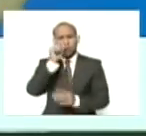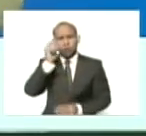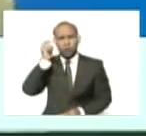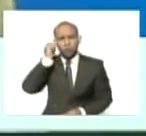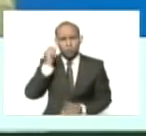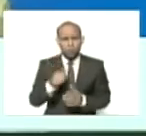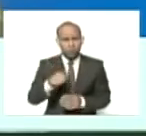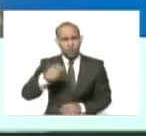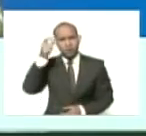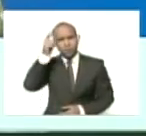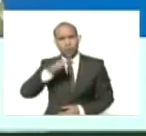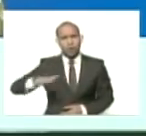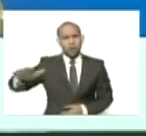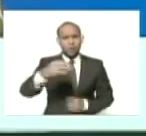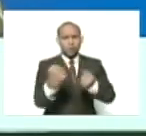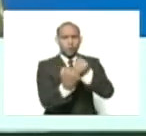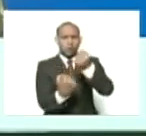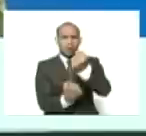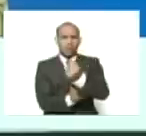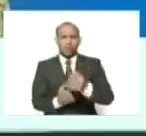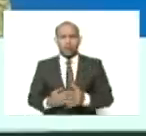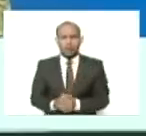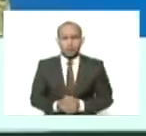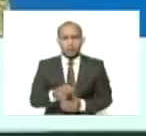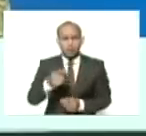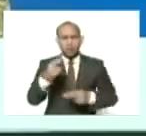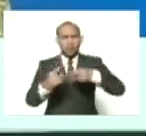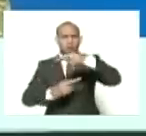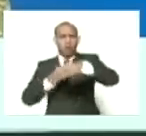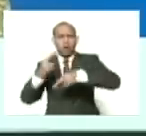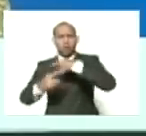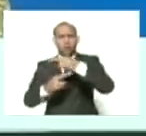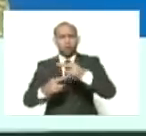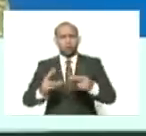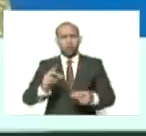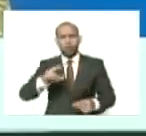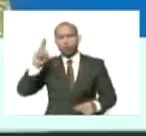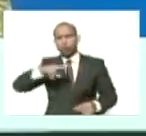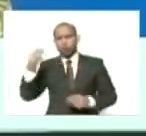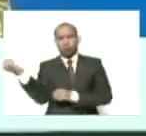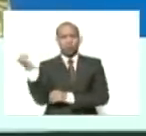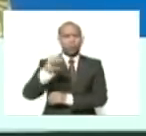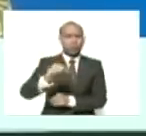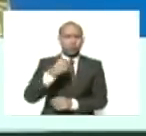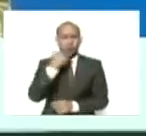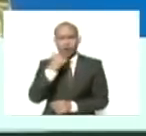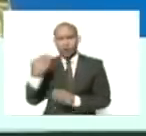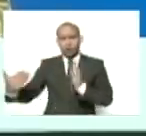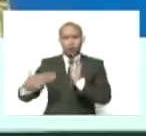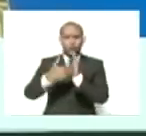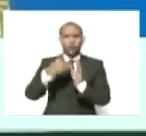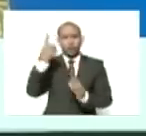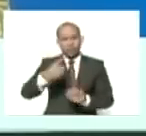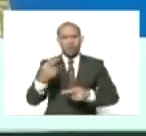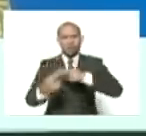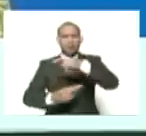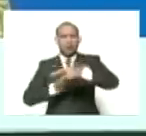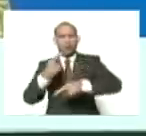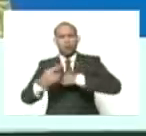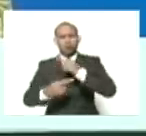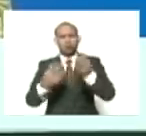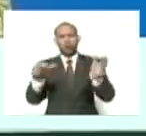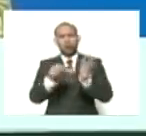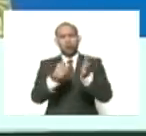este pueblo en la base? Para que esta revolución se haga irreversible, porque está donde tiene que estar, en las manos del